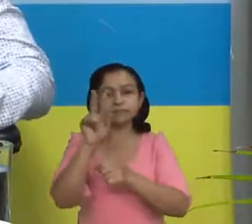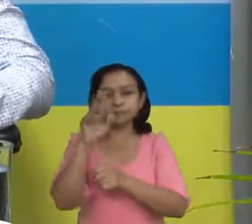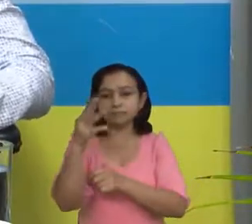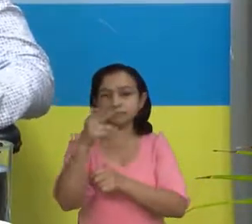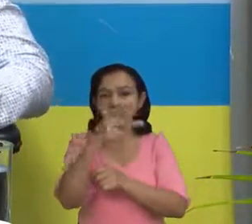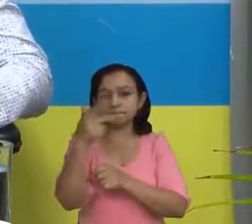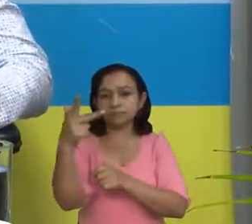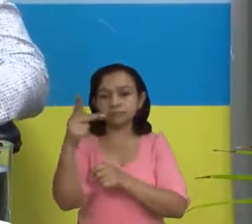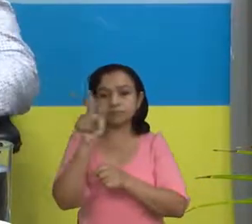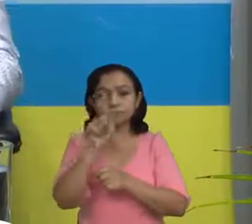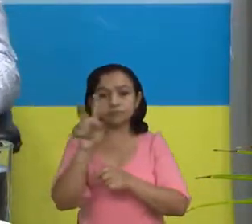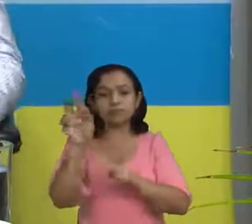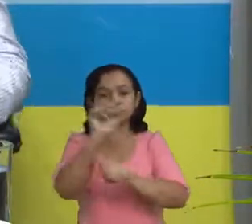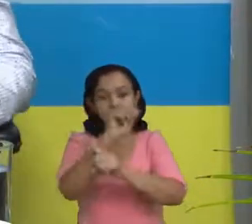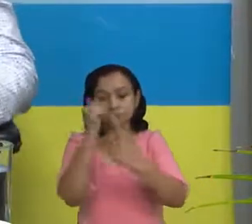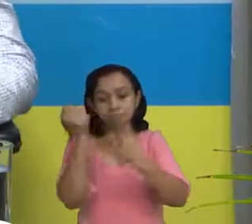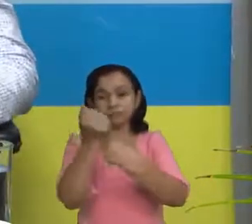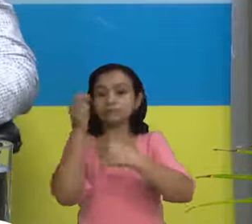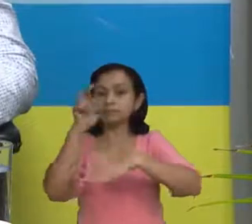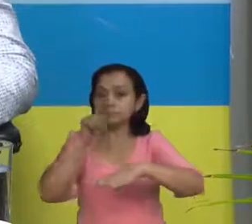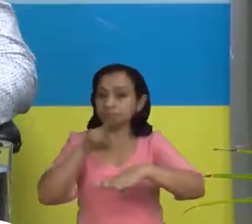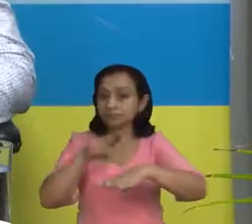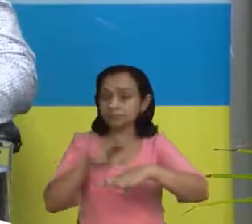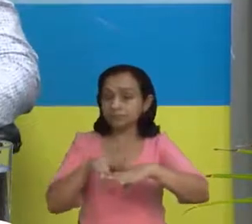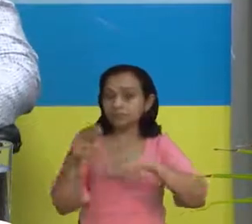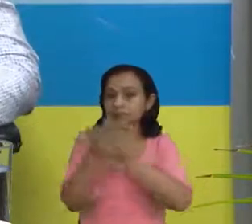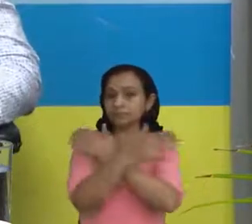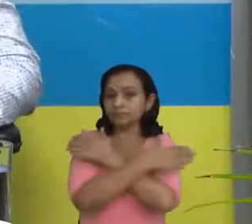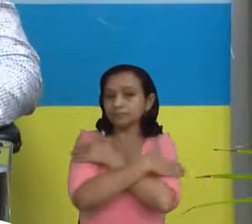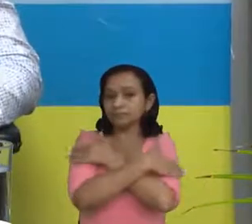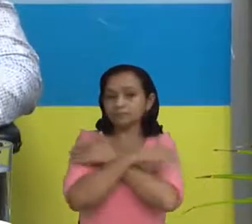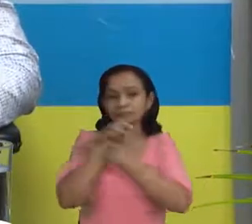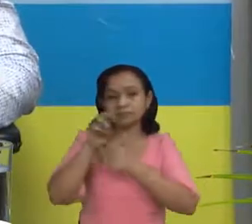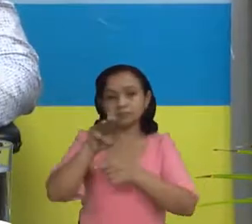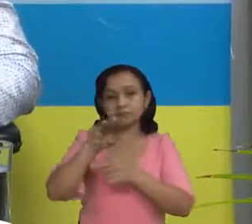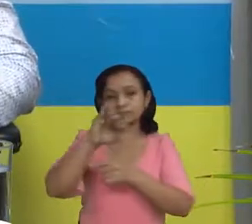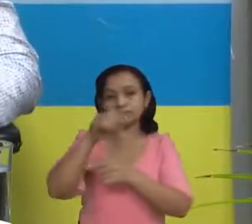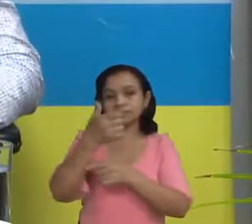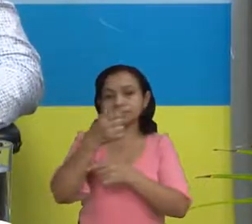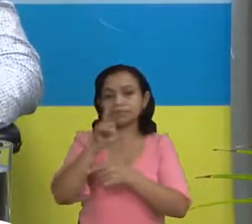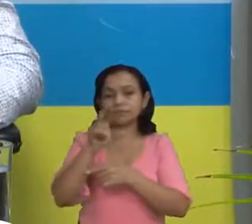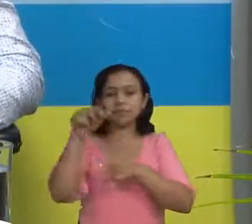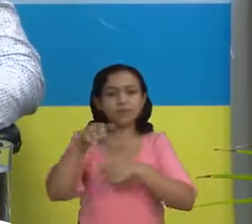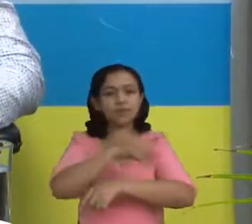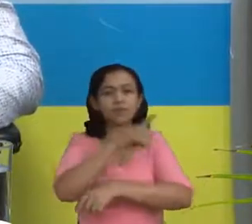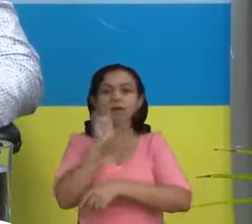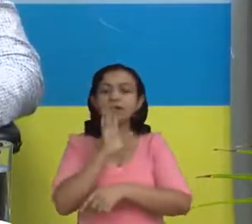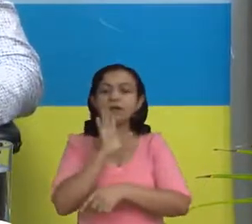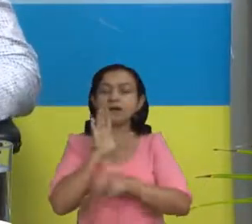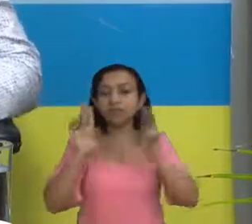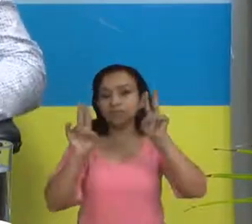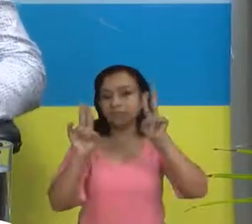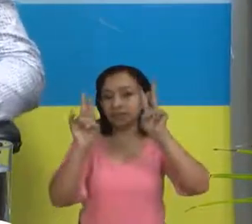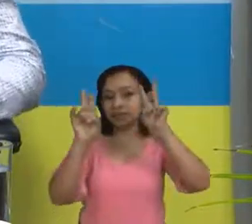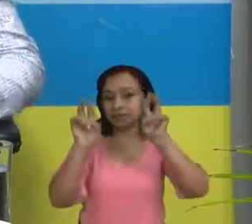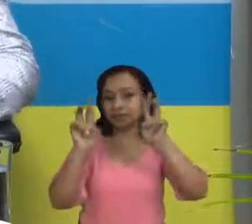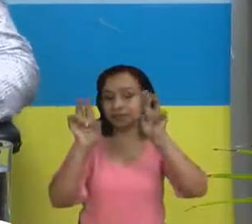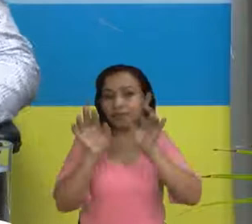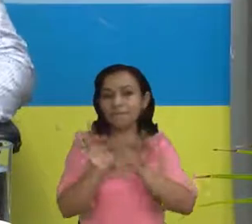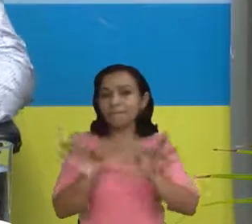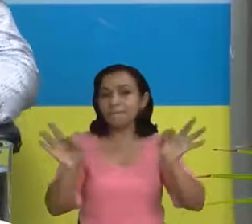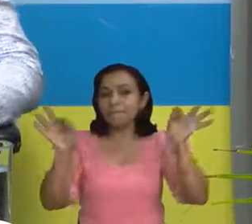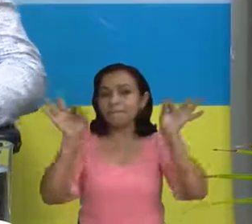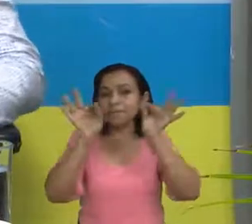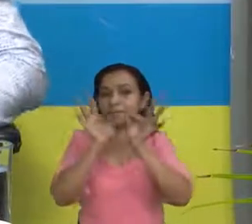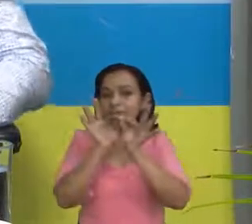canal parlamentario, el canal de la Asamblea Nacional. Les saluda Miguel Carranza Mena y hoy estaremos abordando un tema muy interesante, por